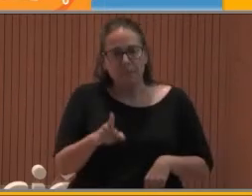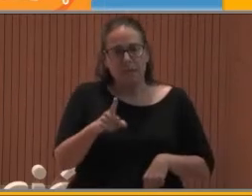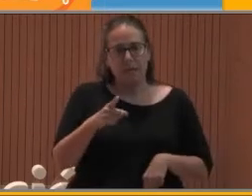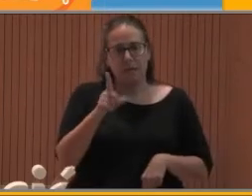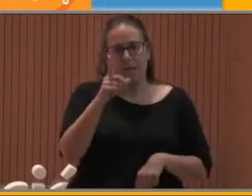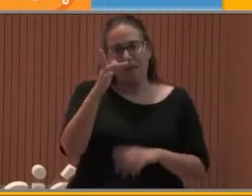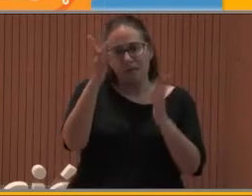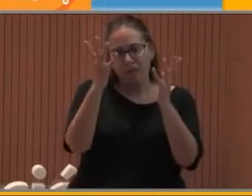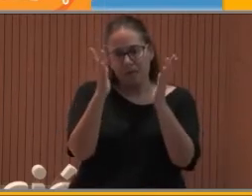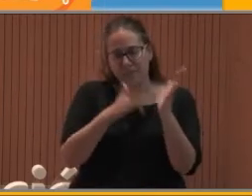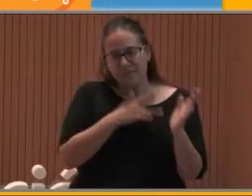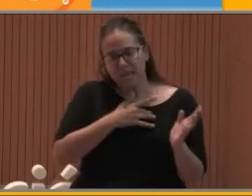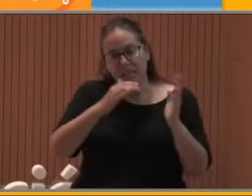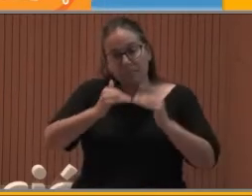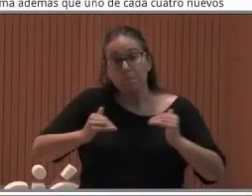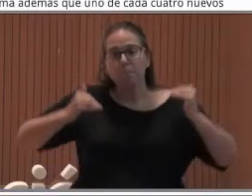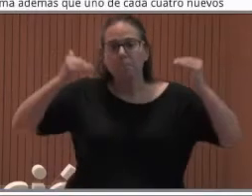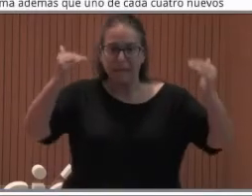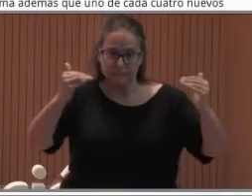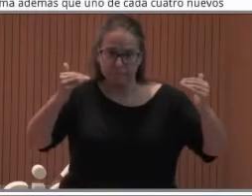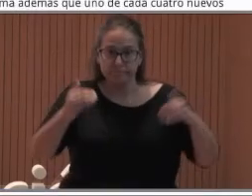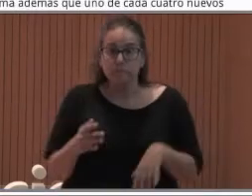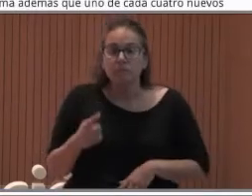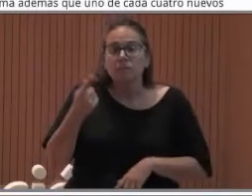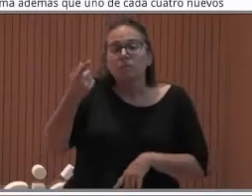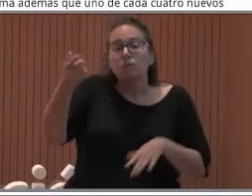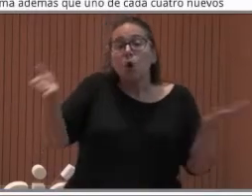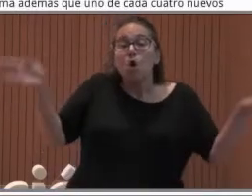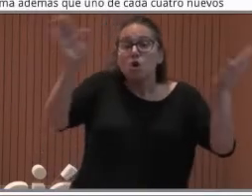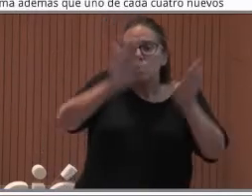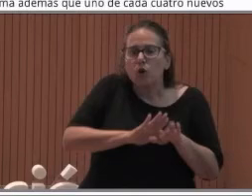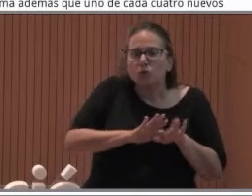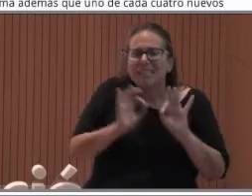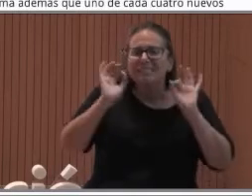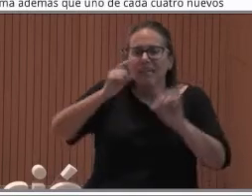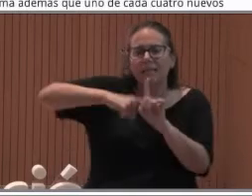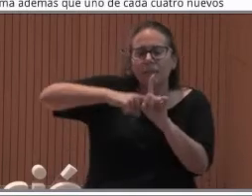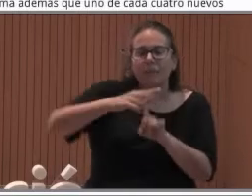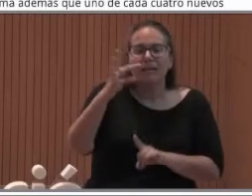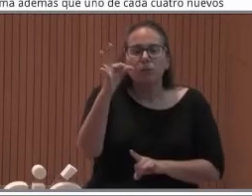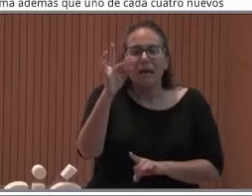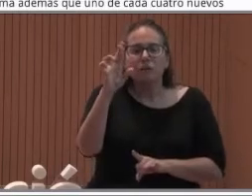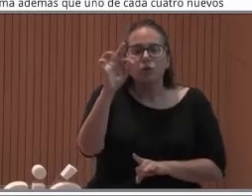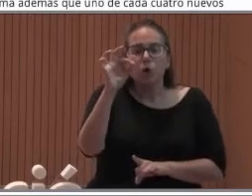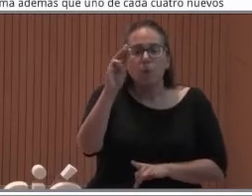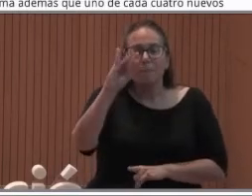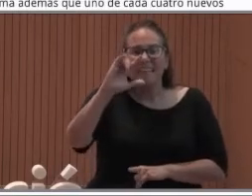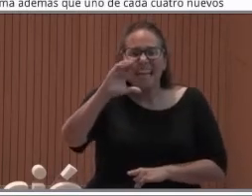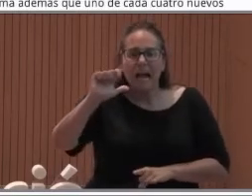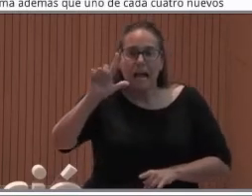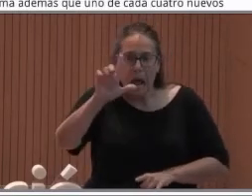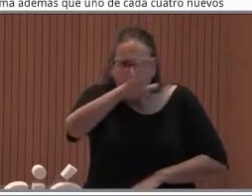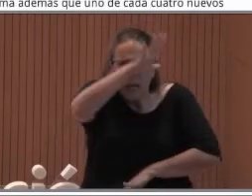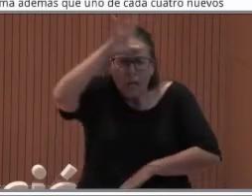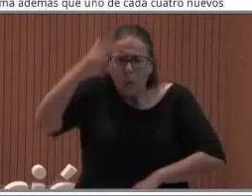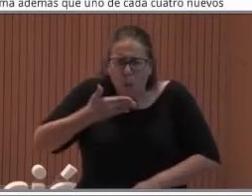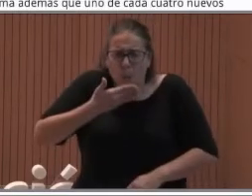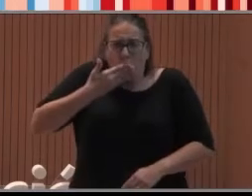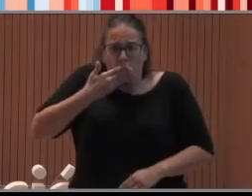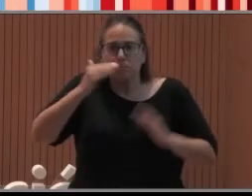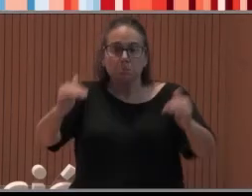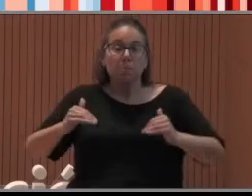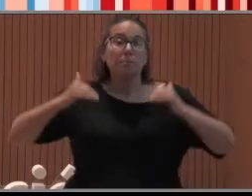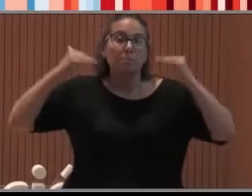son cada vez más frecuentes. Por tanto, tenemos una serie de datos que nos indican que las olas de calor son más frecuentes, intensas, duraderas